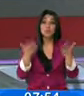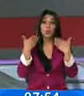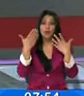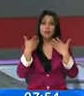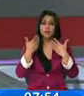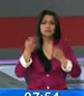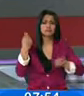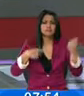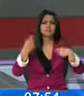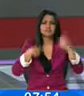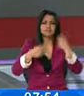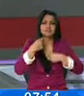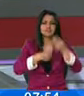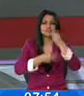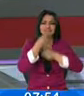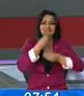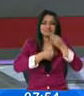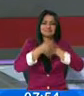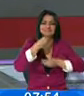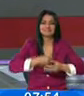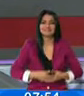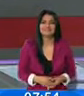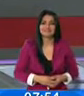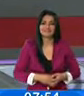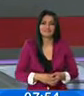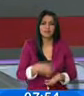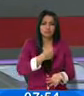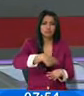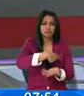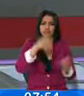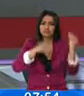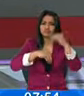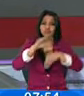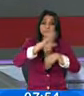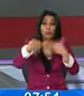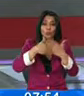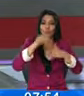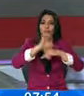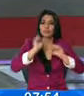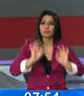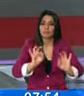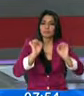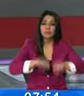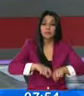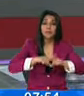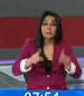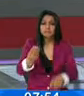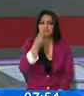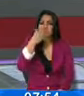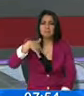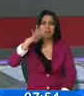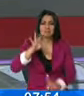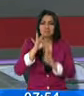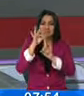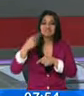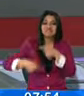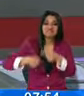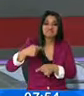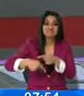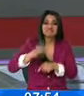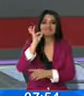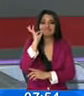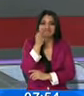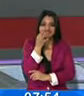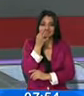oferta gastronómica espectacular. Recetas de todo el país están ahí. Pero hay platos muy tradicionales,